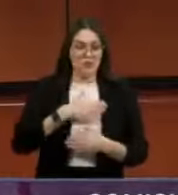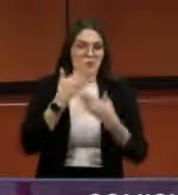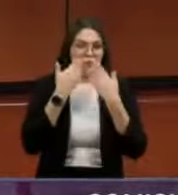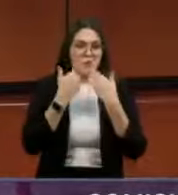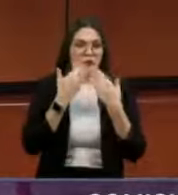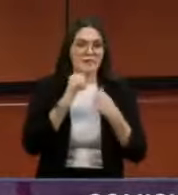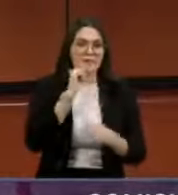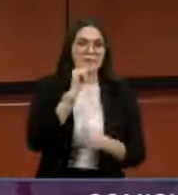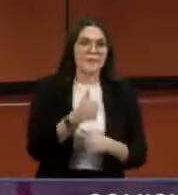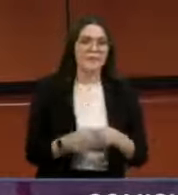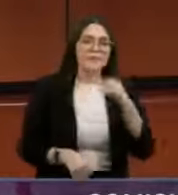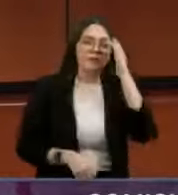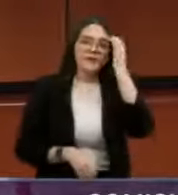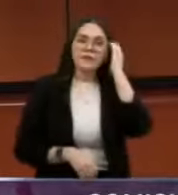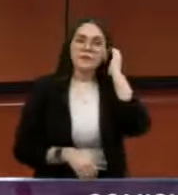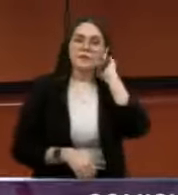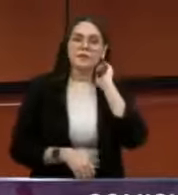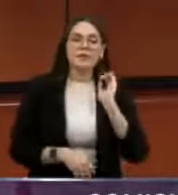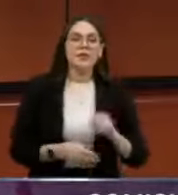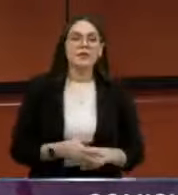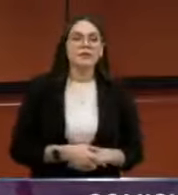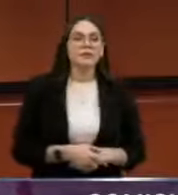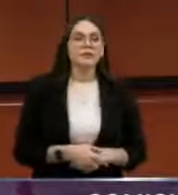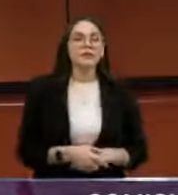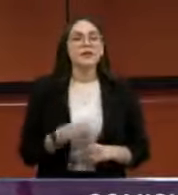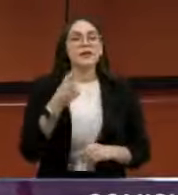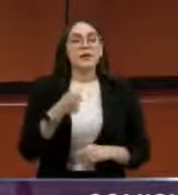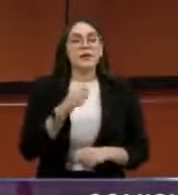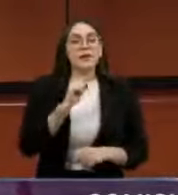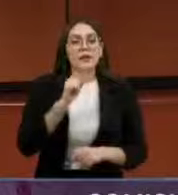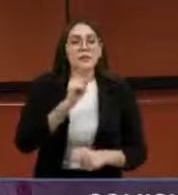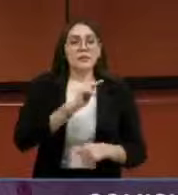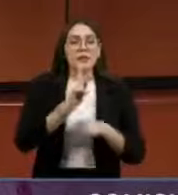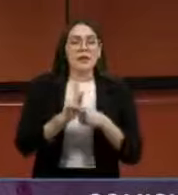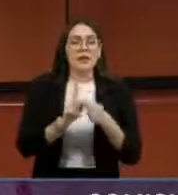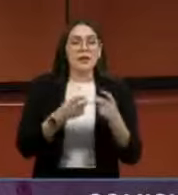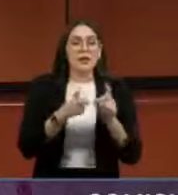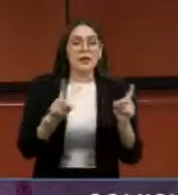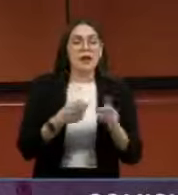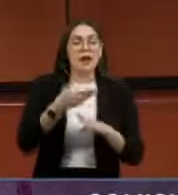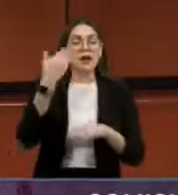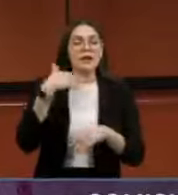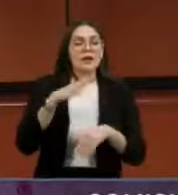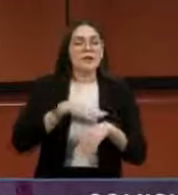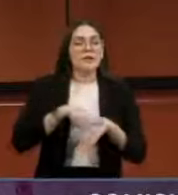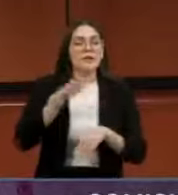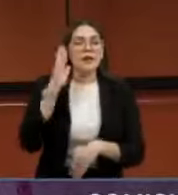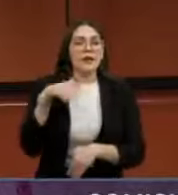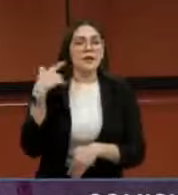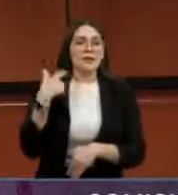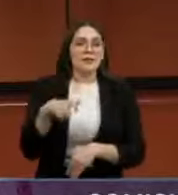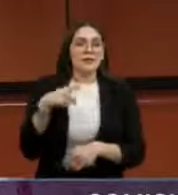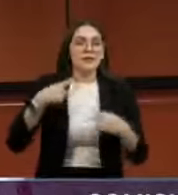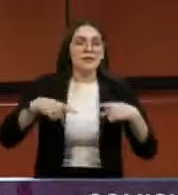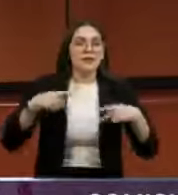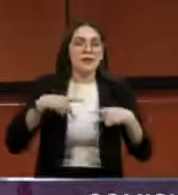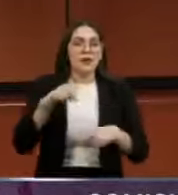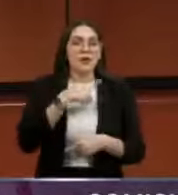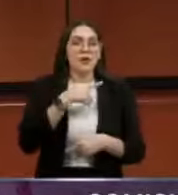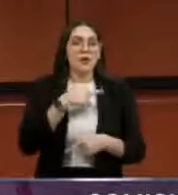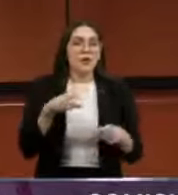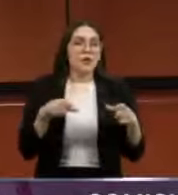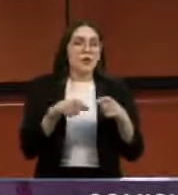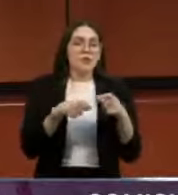El desarrollo del país era solo con 30 familias más ricas, quienes cada vez se hacían más